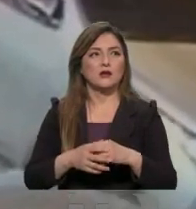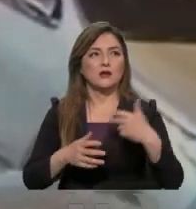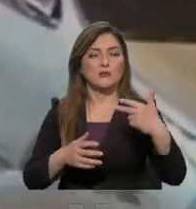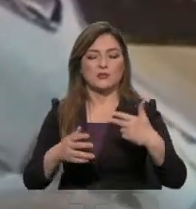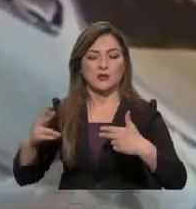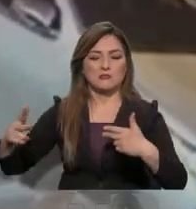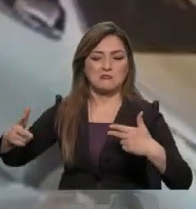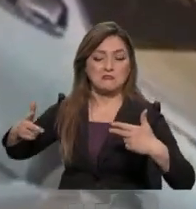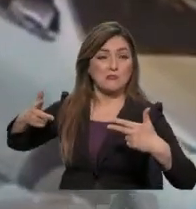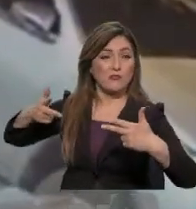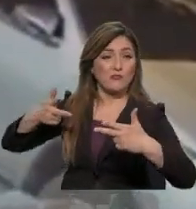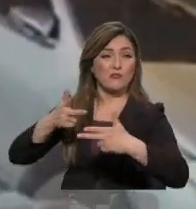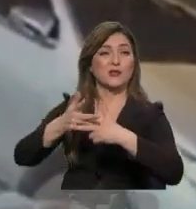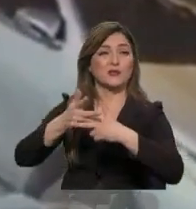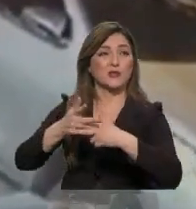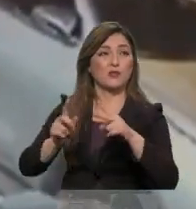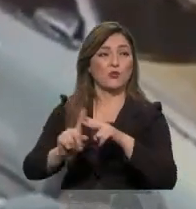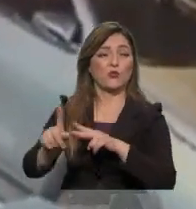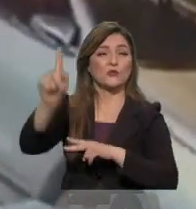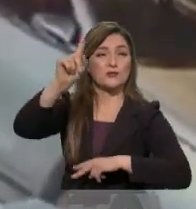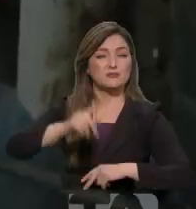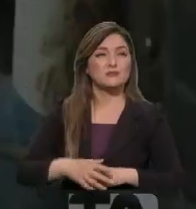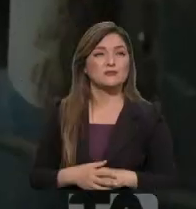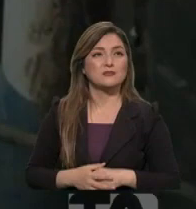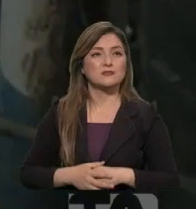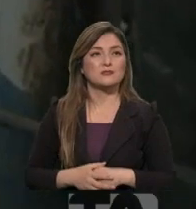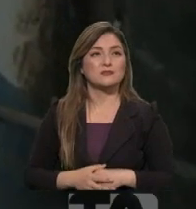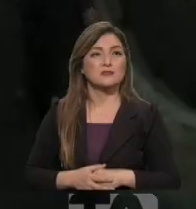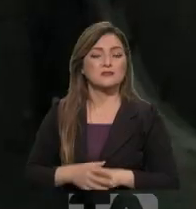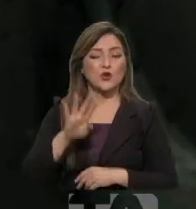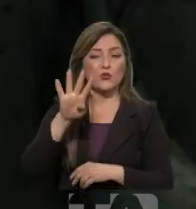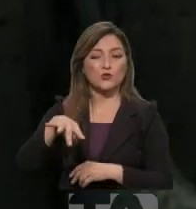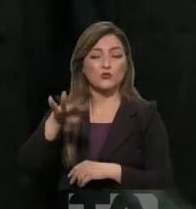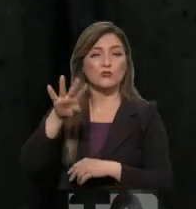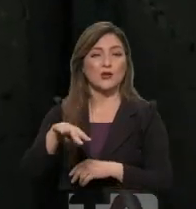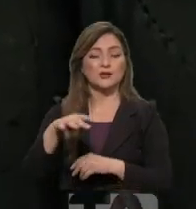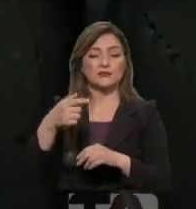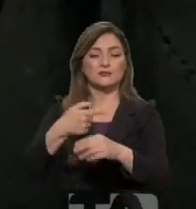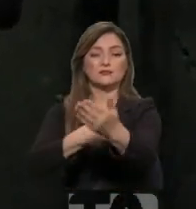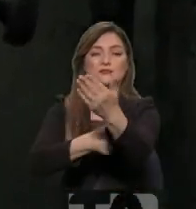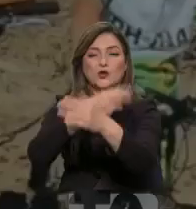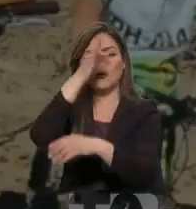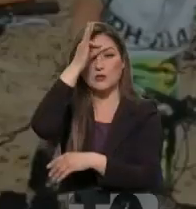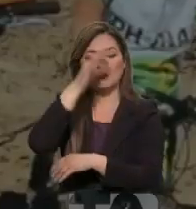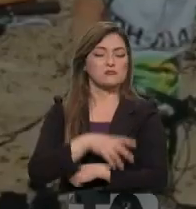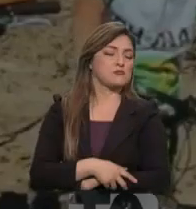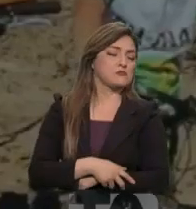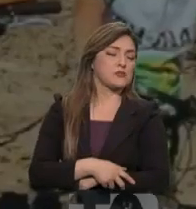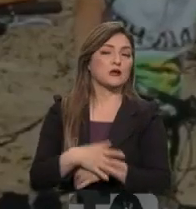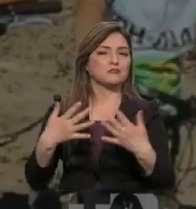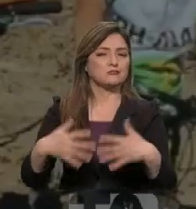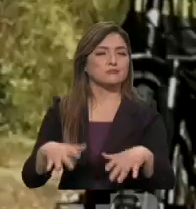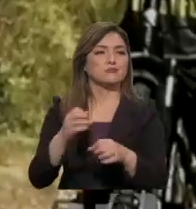de frente y luego se da la fuga. Tras el accidente, Felipe estuvo 4 meses internado en un hospital en coma, donde